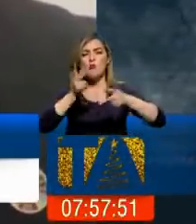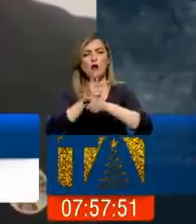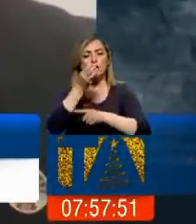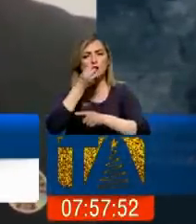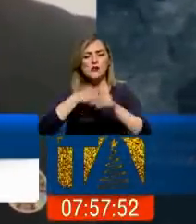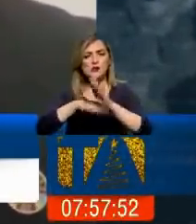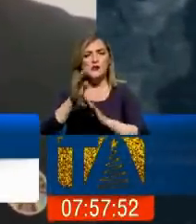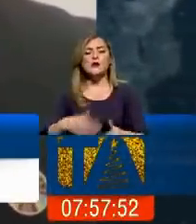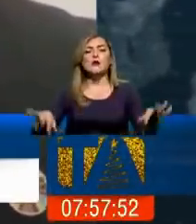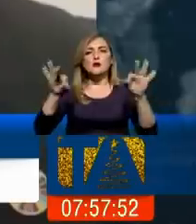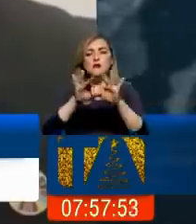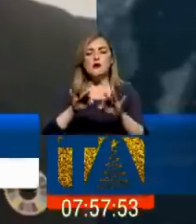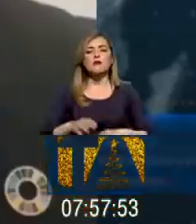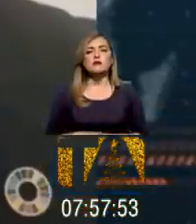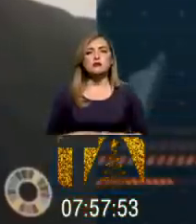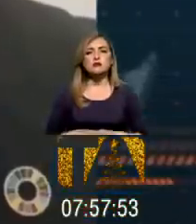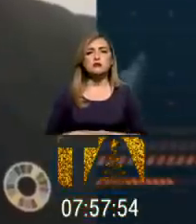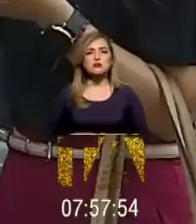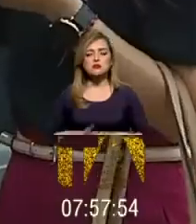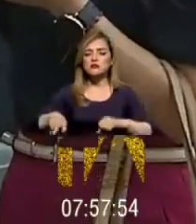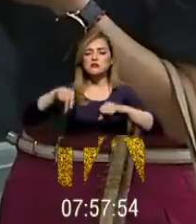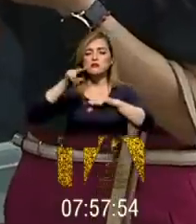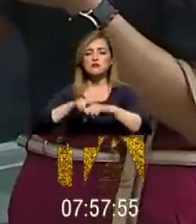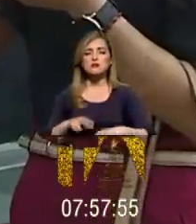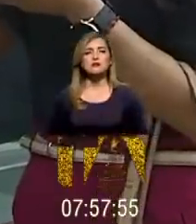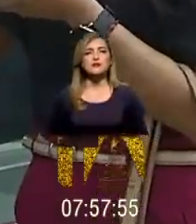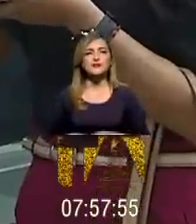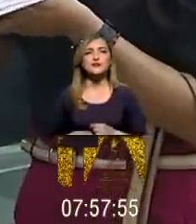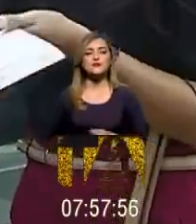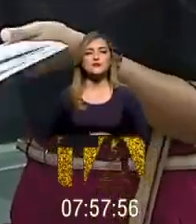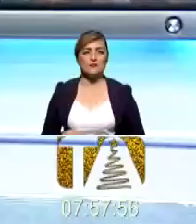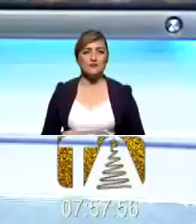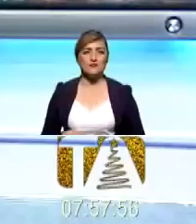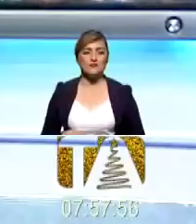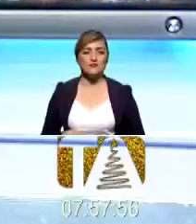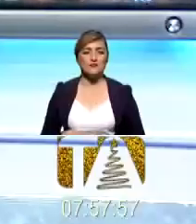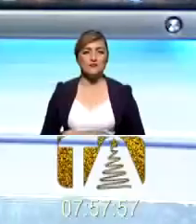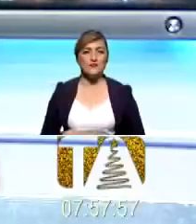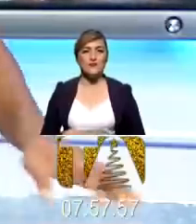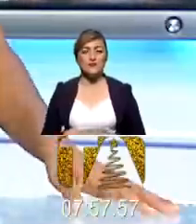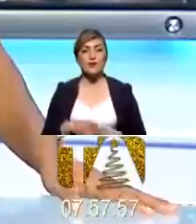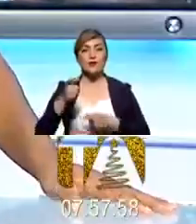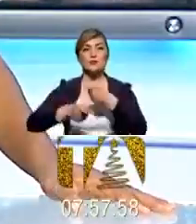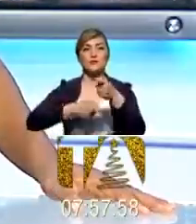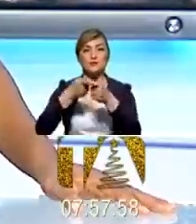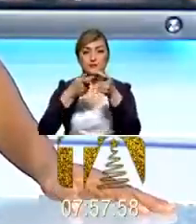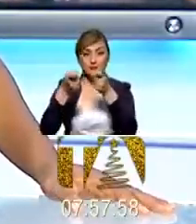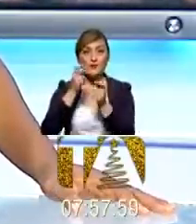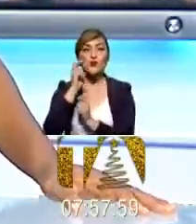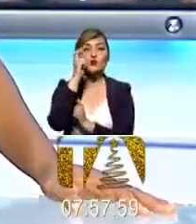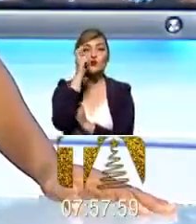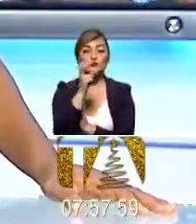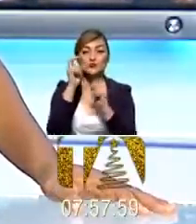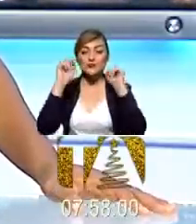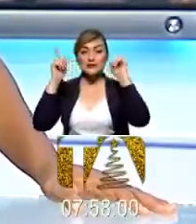y, lo más importante, para el abastecimiento a nivel nacional. Joana Ramos, 24 horas. Comerciantes y operadores turísticos